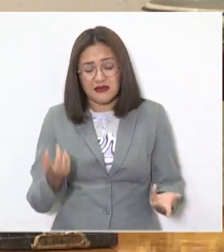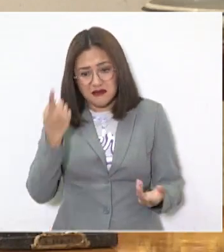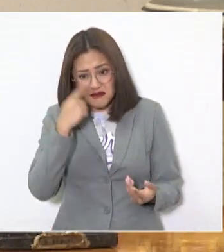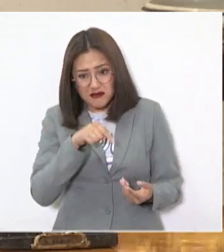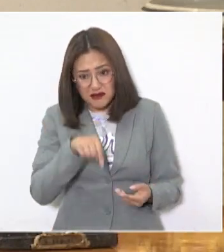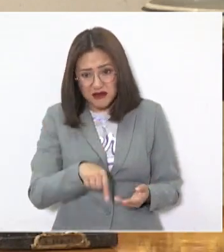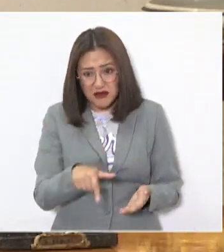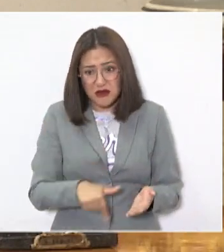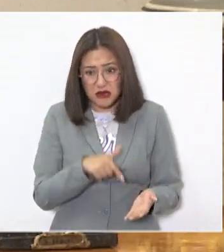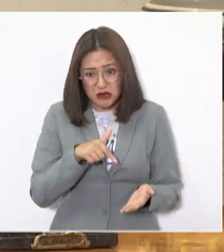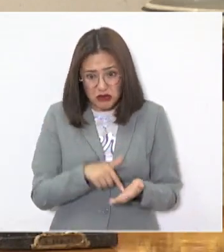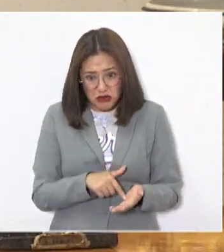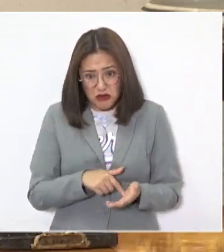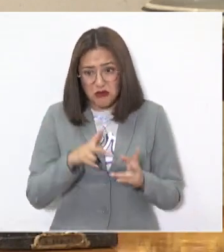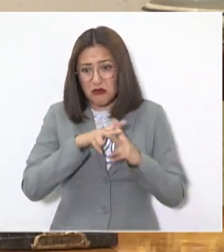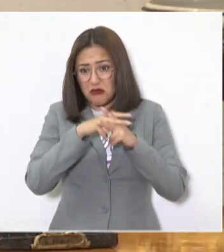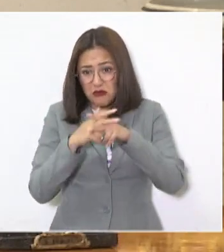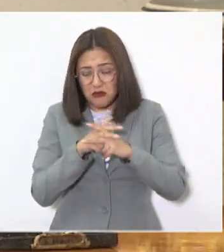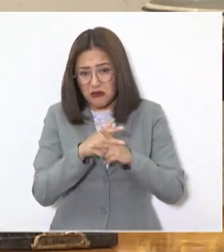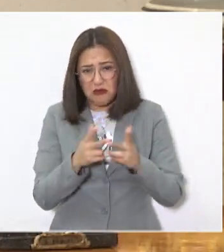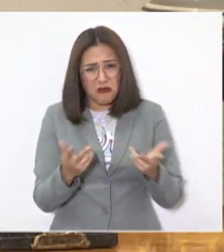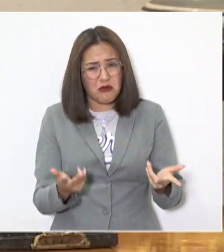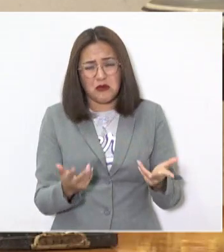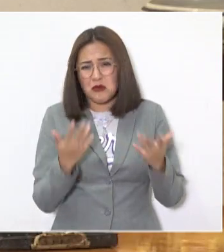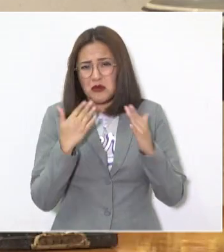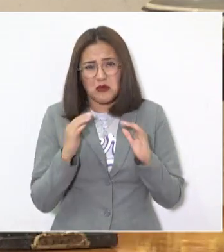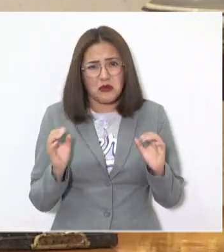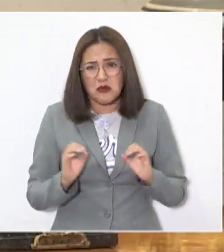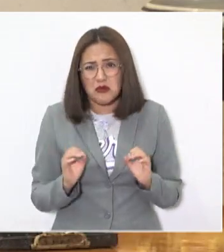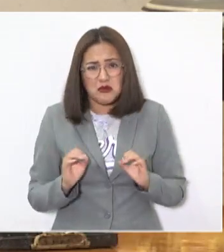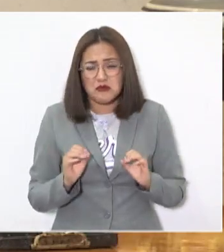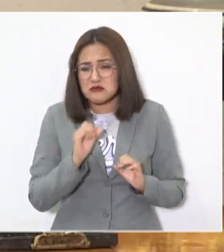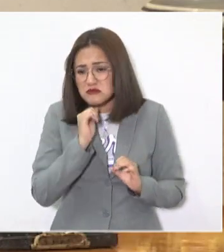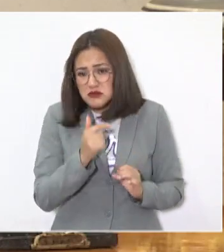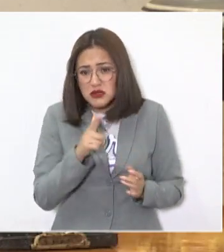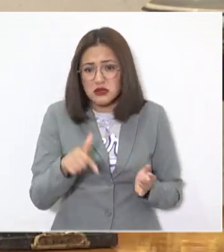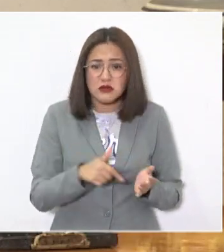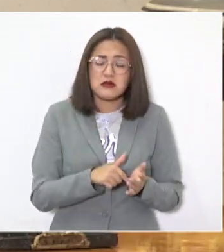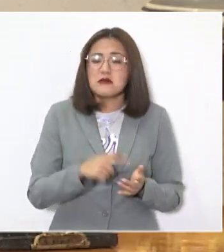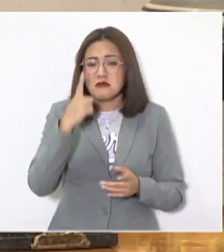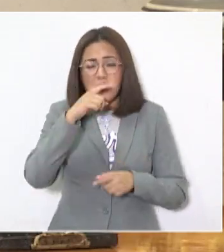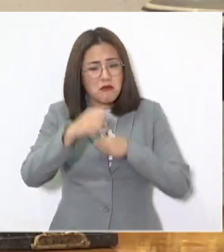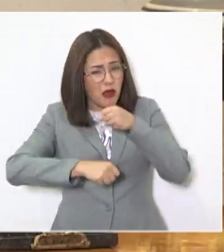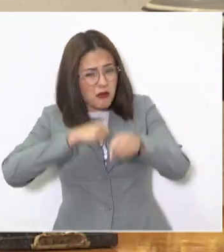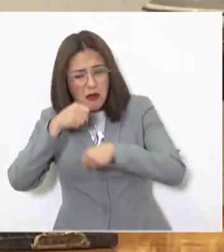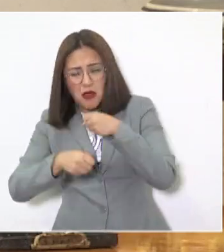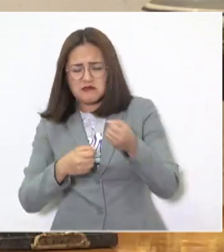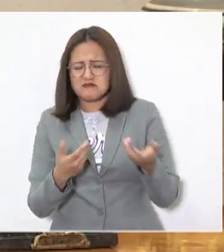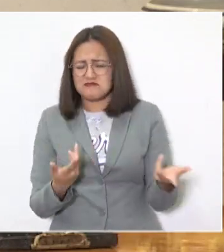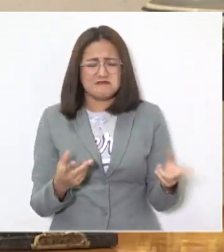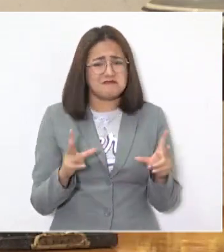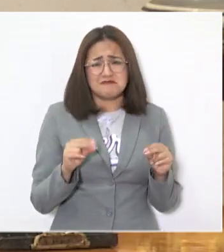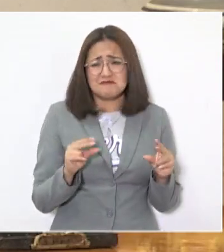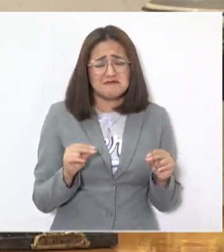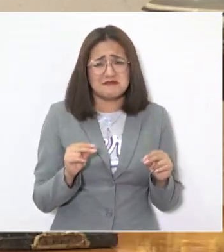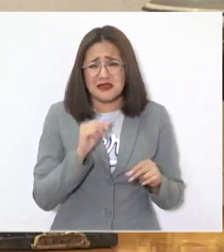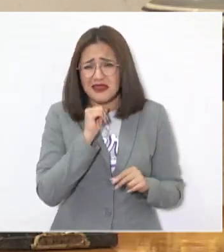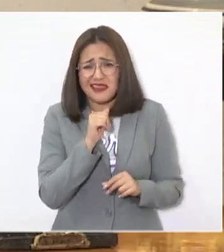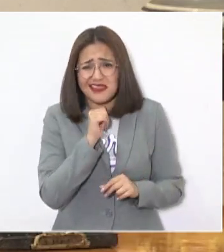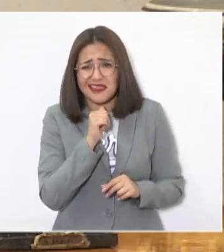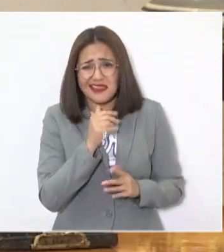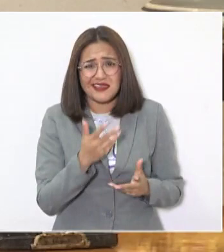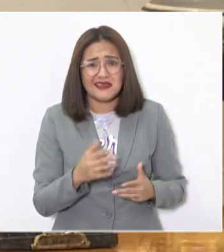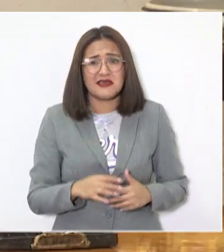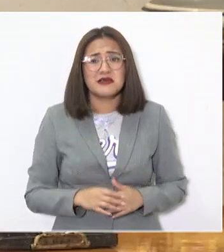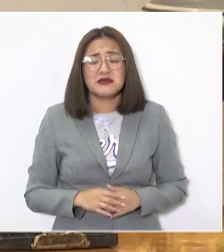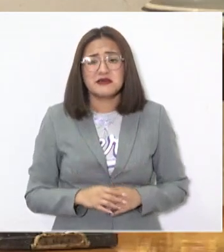arena, coliseo, lugar para agarrarse a golpes. No estamos construyendo nada de eso.